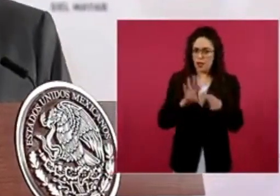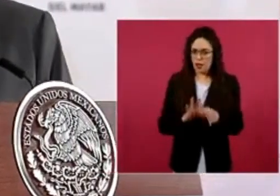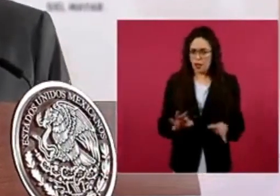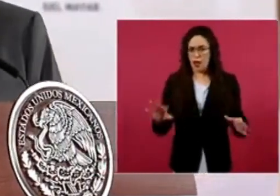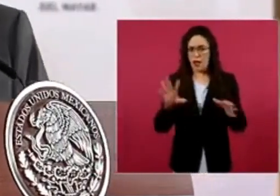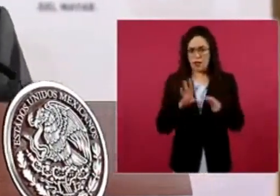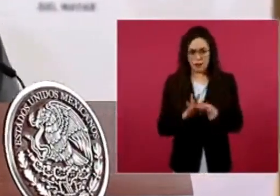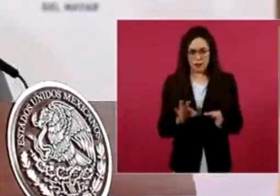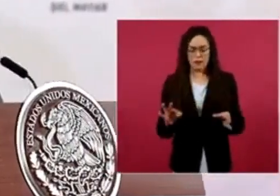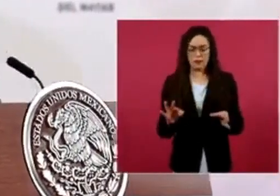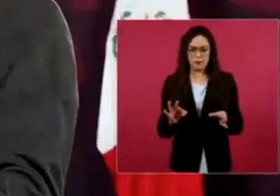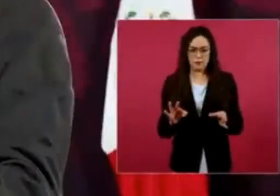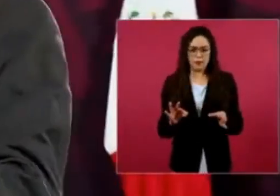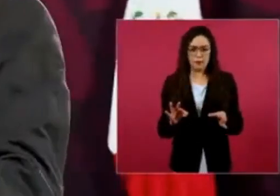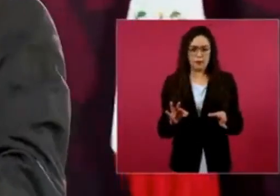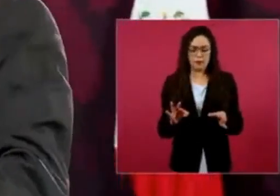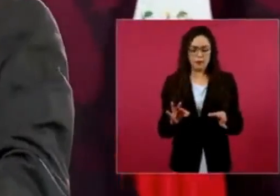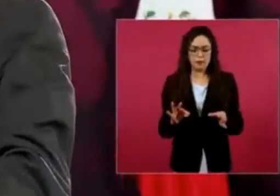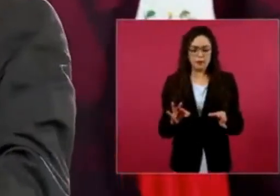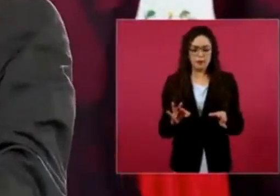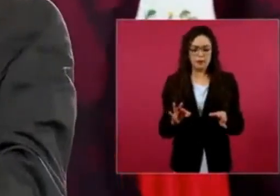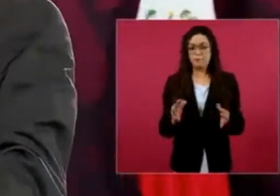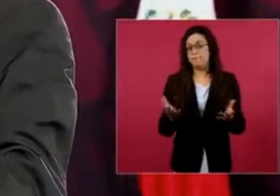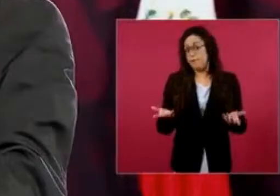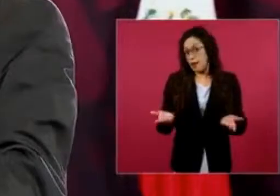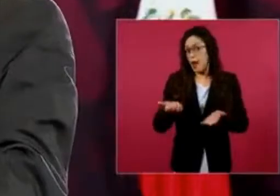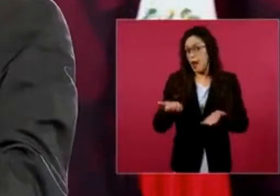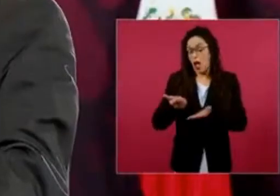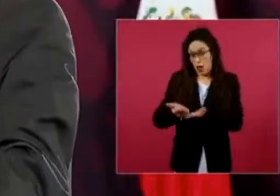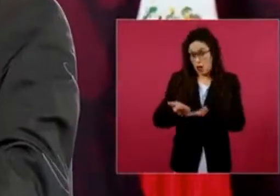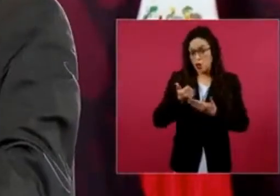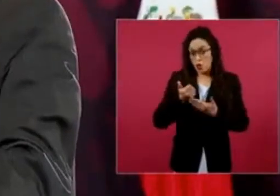y que nos ayuden,